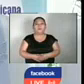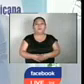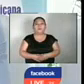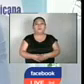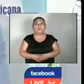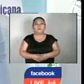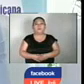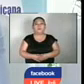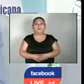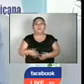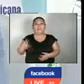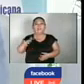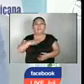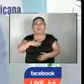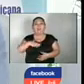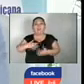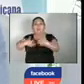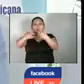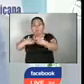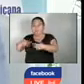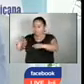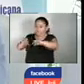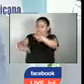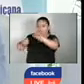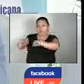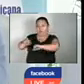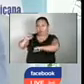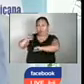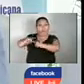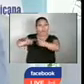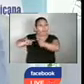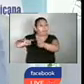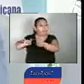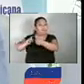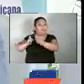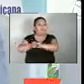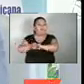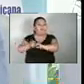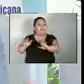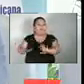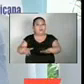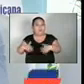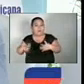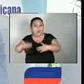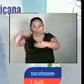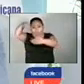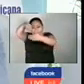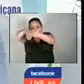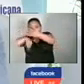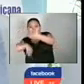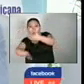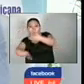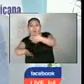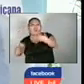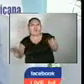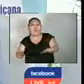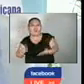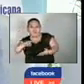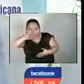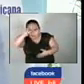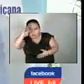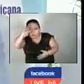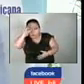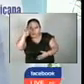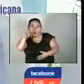El uso de químicos que va a utilizar este cambio de minería subterránea a cielo abierto, que es la propuesta que